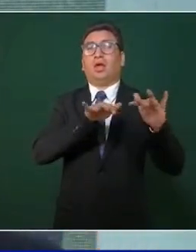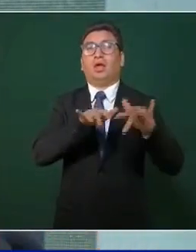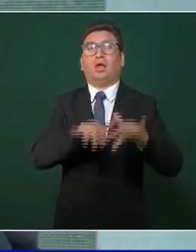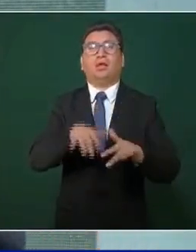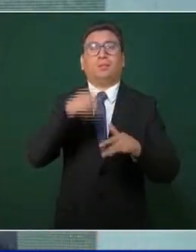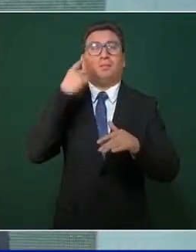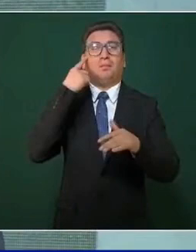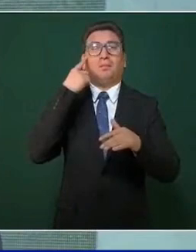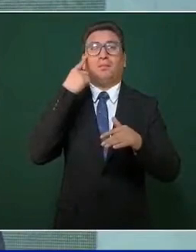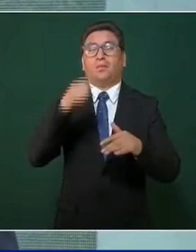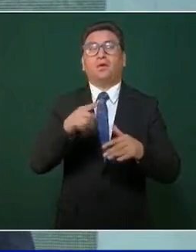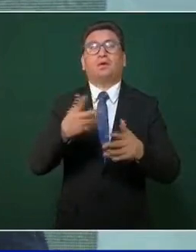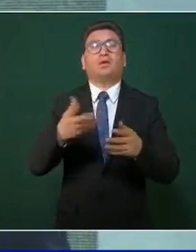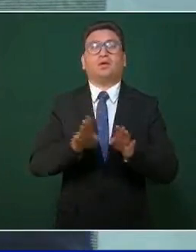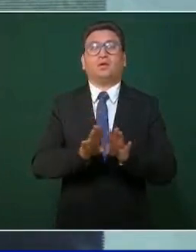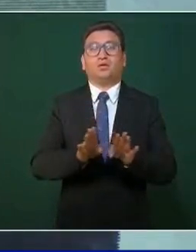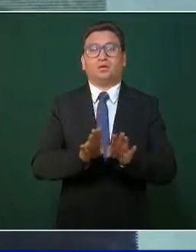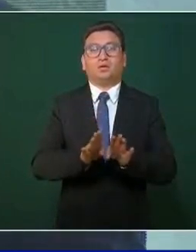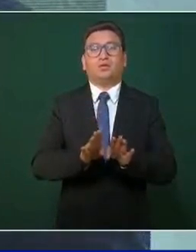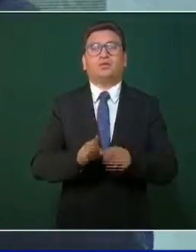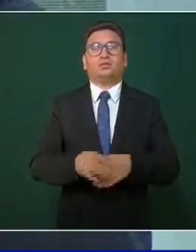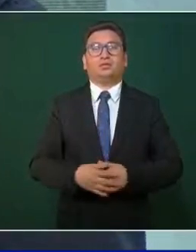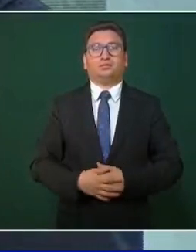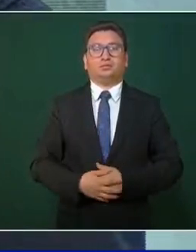a abrir la boca y